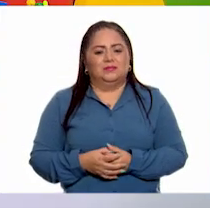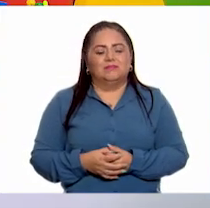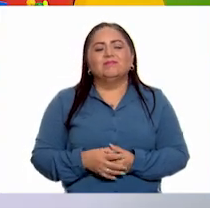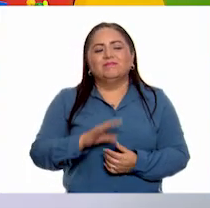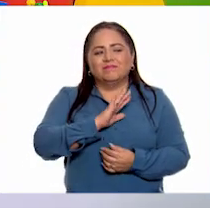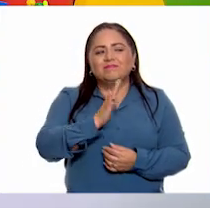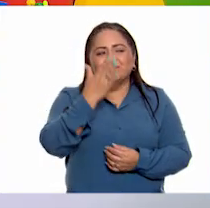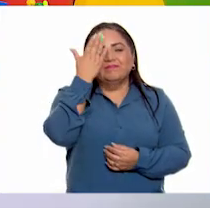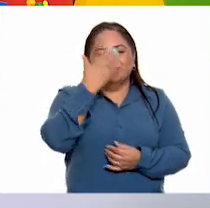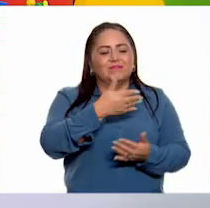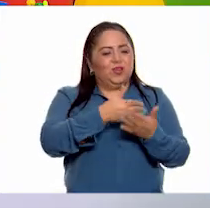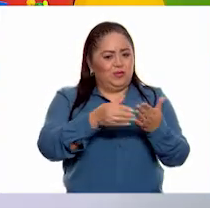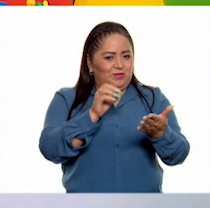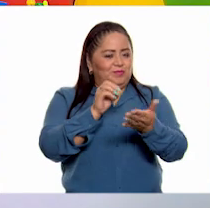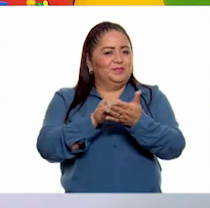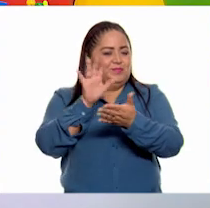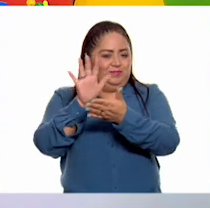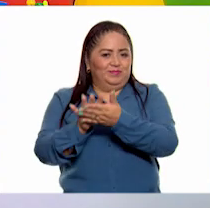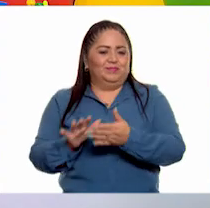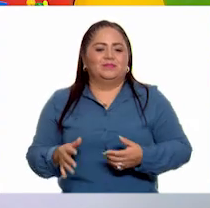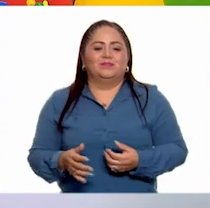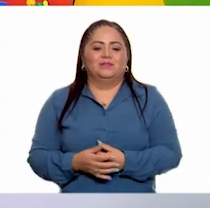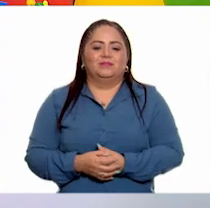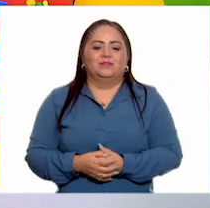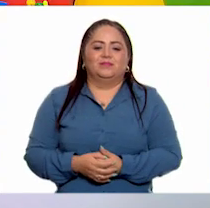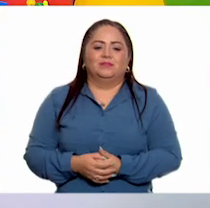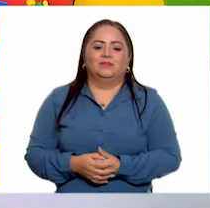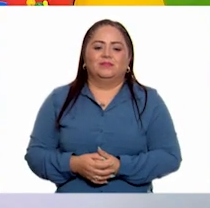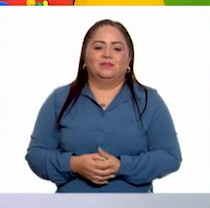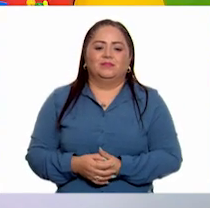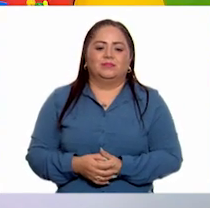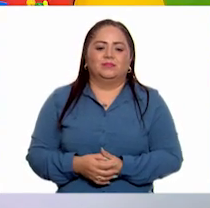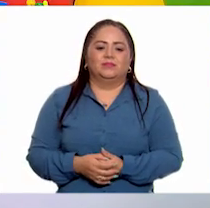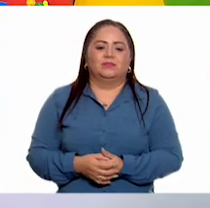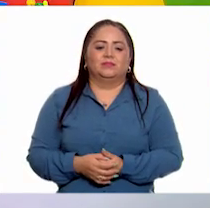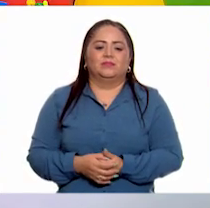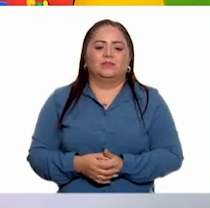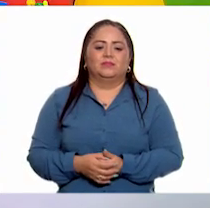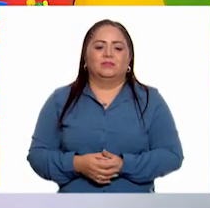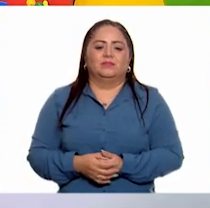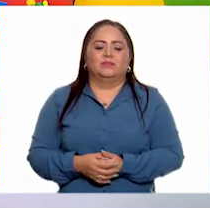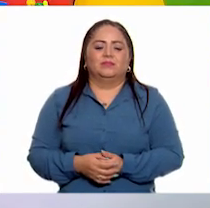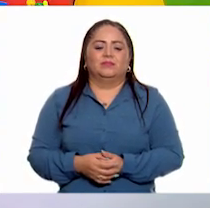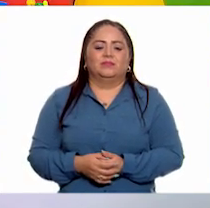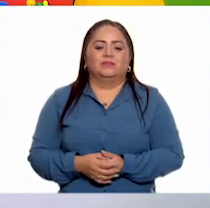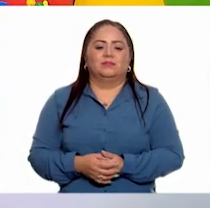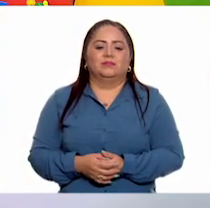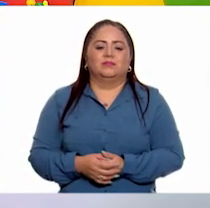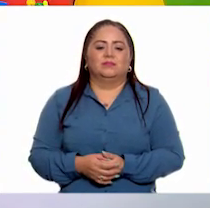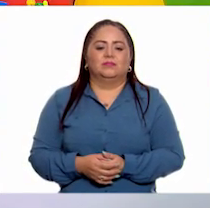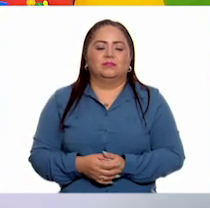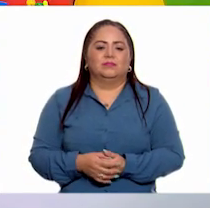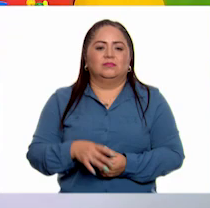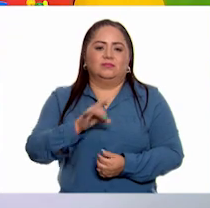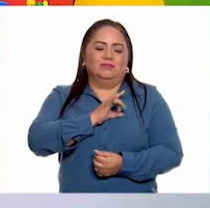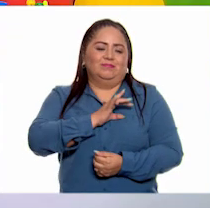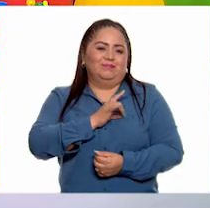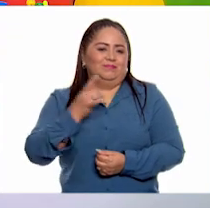Ya lo sé. Vamos a registrar. Te da miedo ir al doctor, pero específicamente te dan miedo